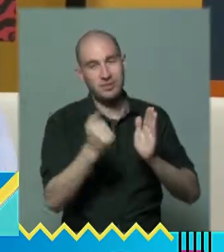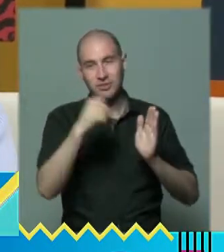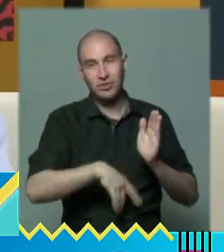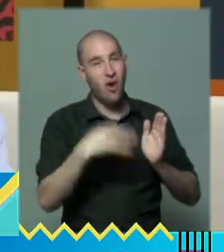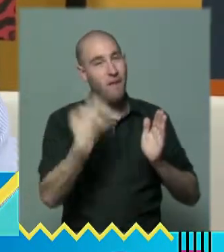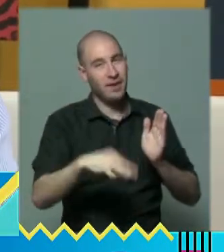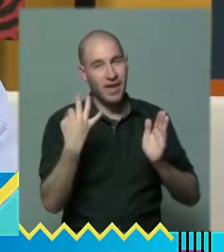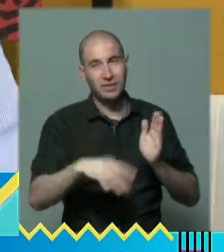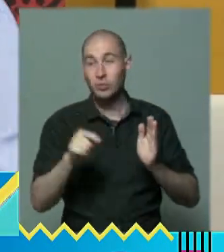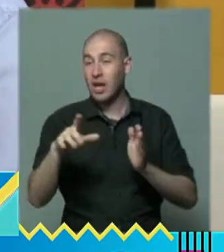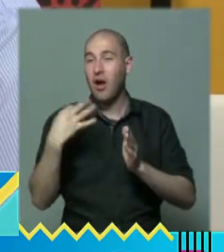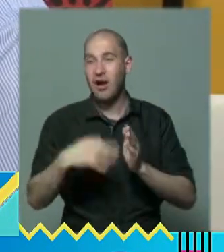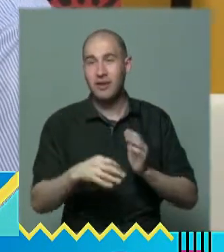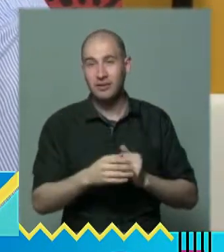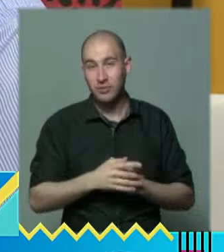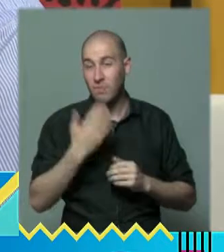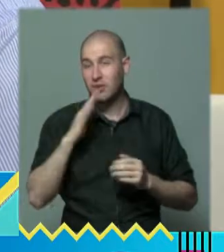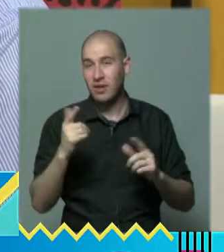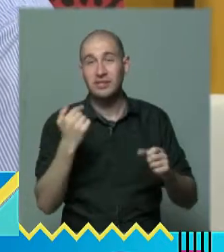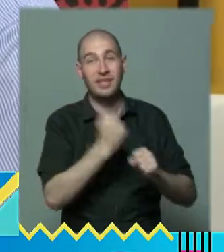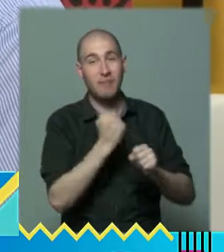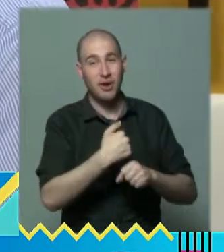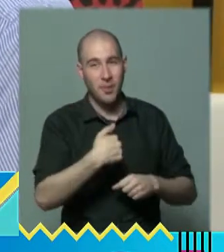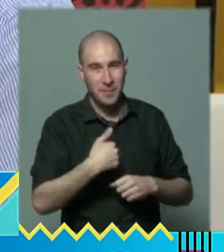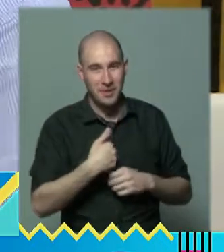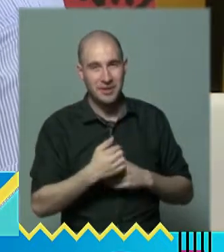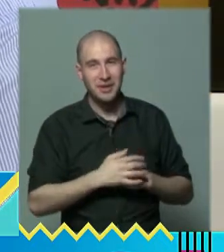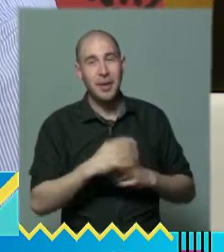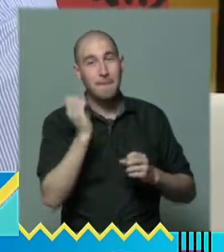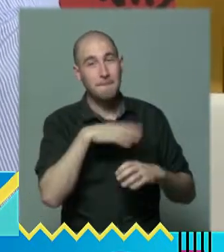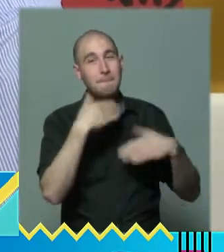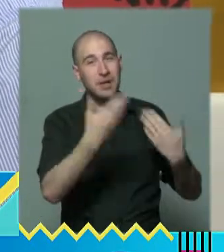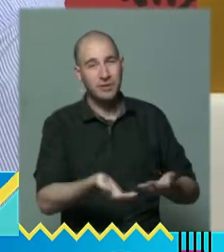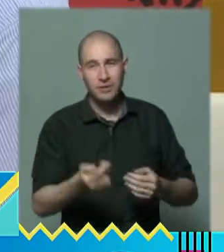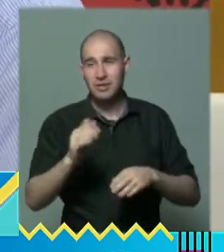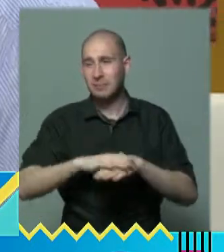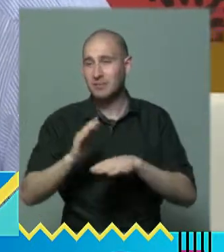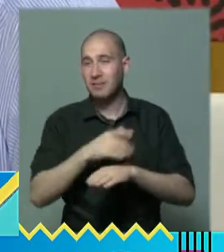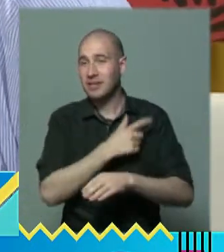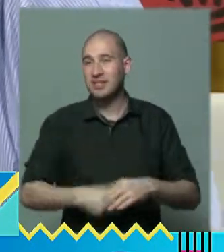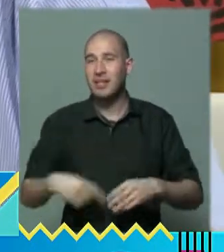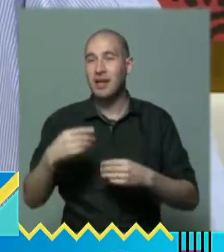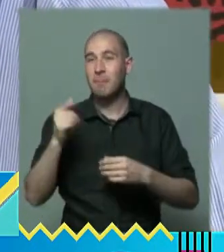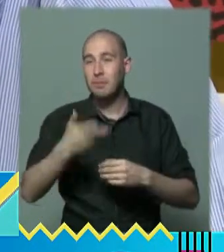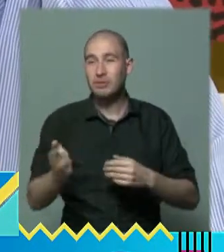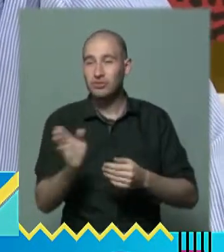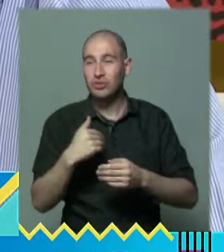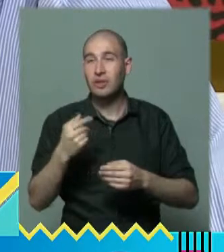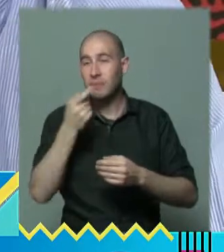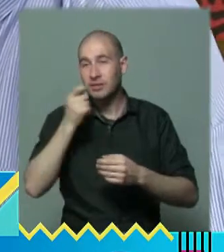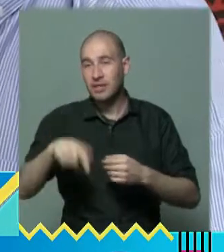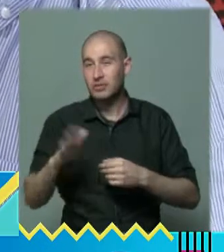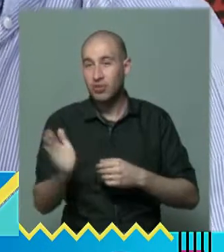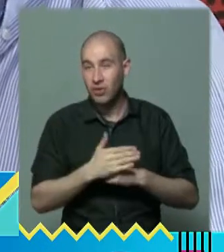una obligación legal y no la está cumpliendo. Y mi trabajo pasa por el gobernador de la provincia es responsable de la situación que están viviendo todos los